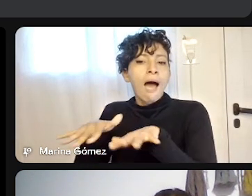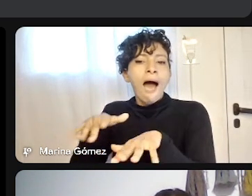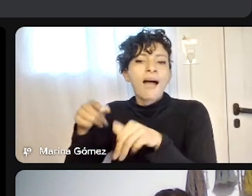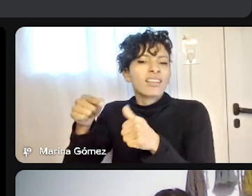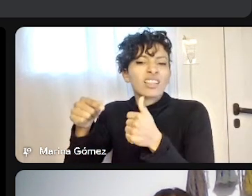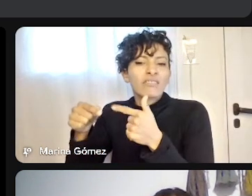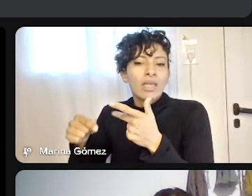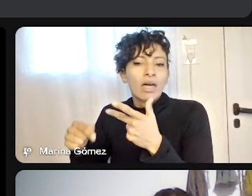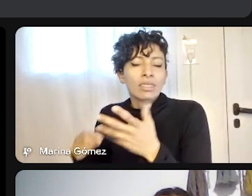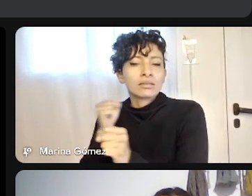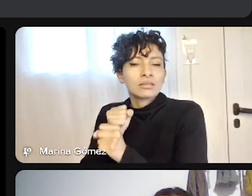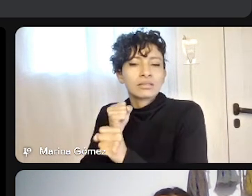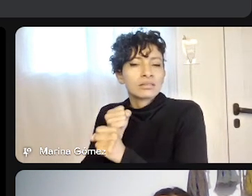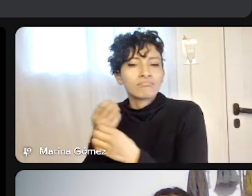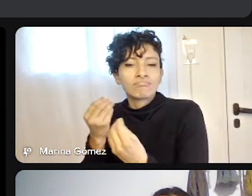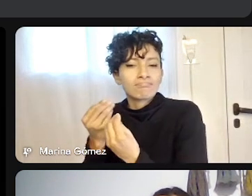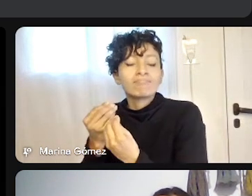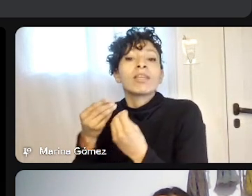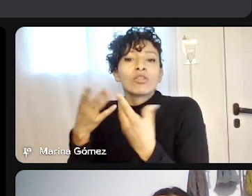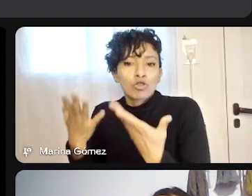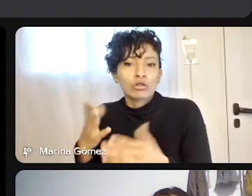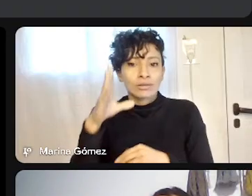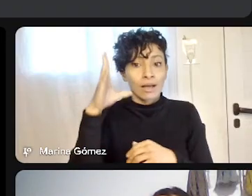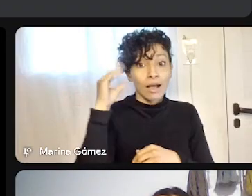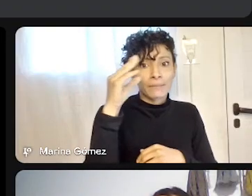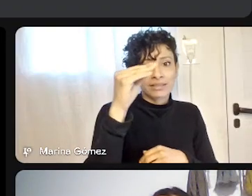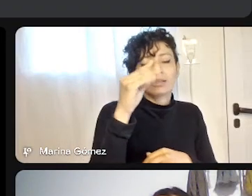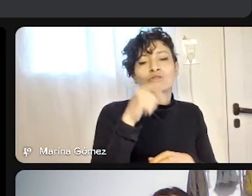acreditar esta capacitación.